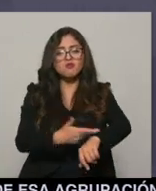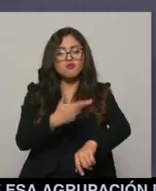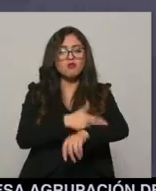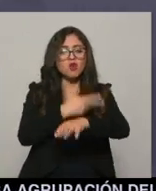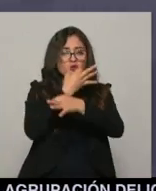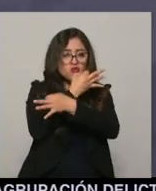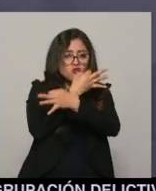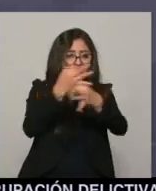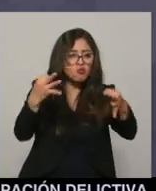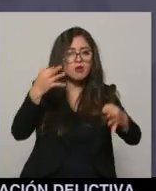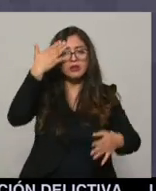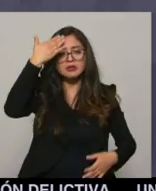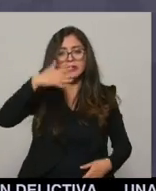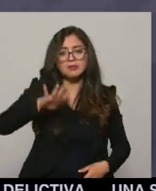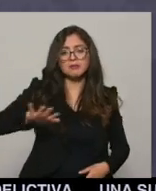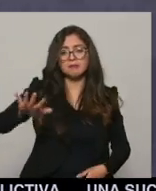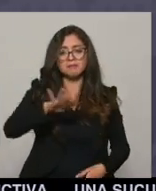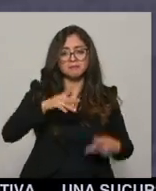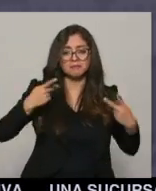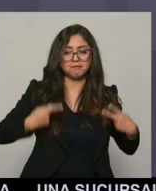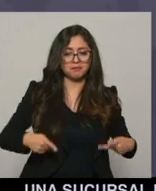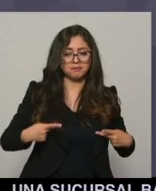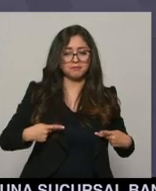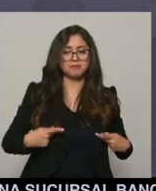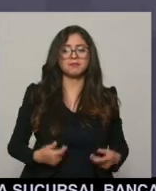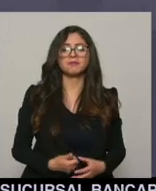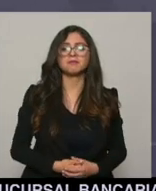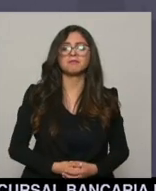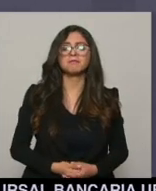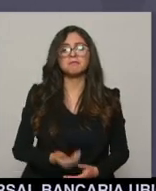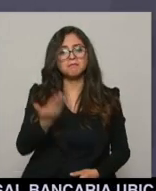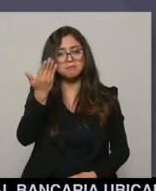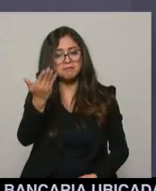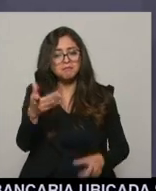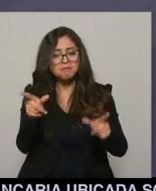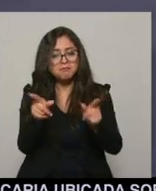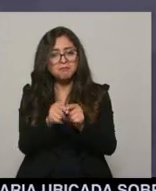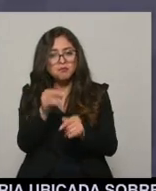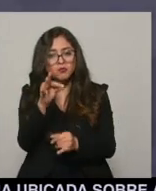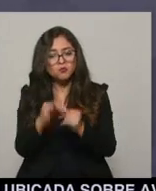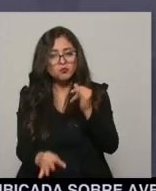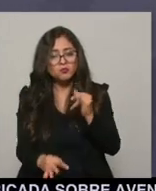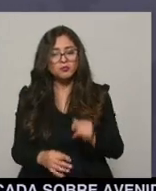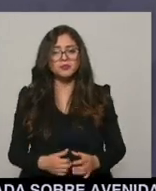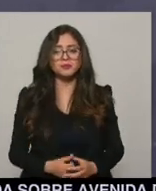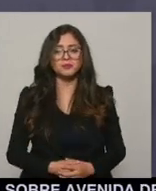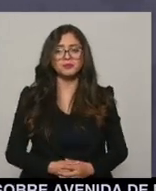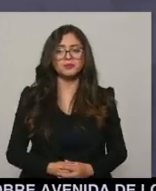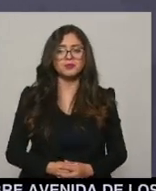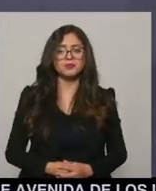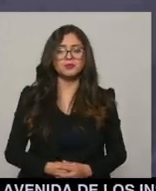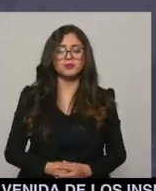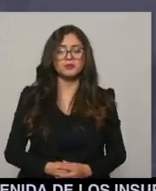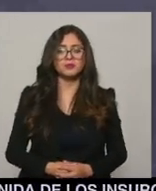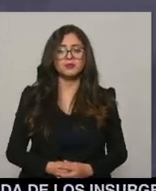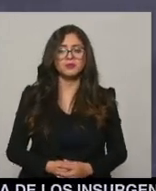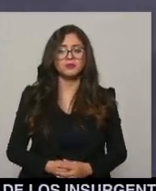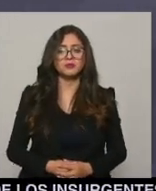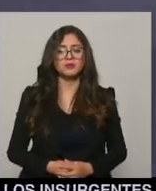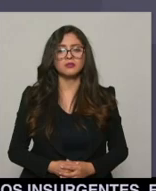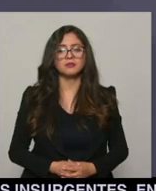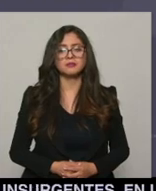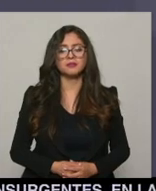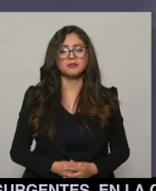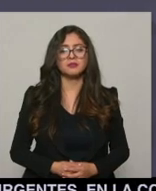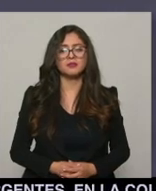mantener informada a la sociedad. Bueno, una conclusión final. Pues nada, pedimos que